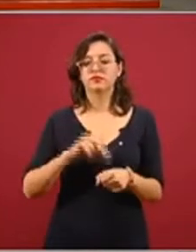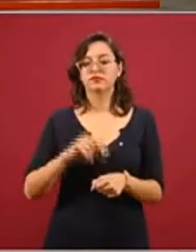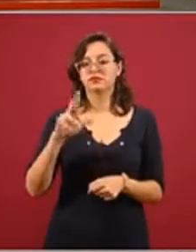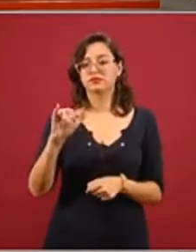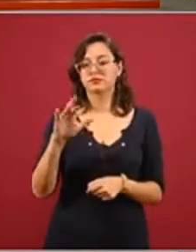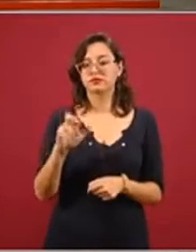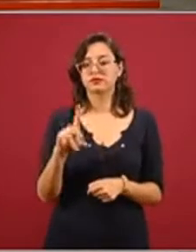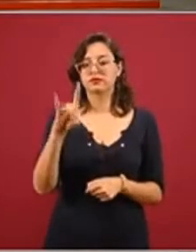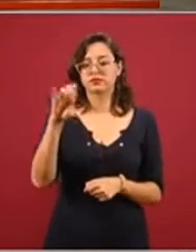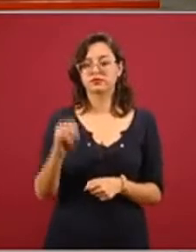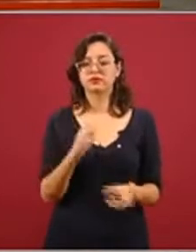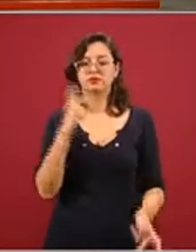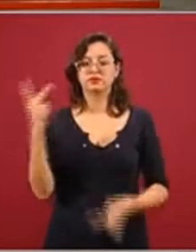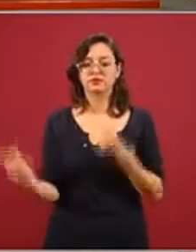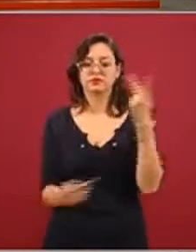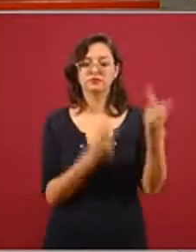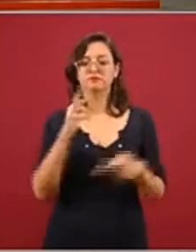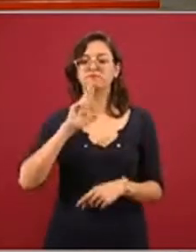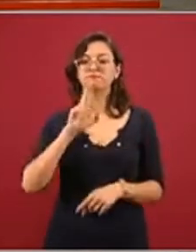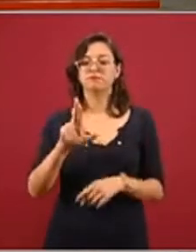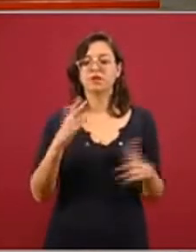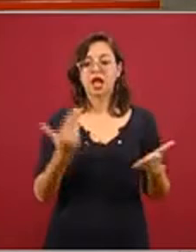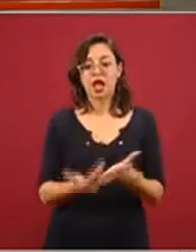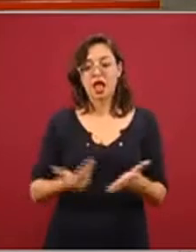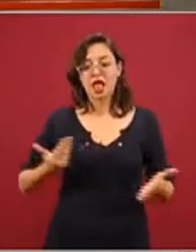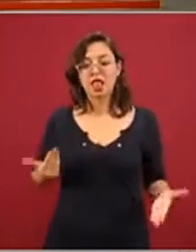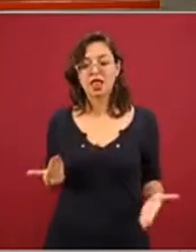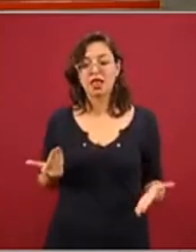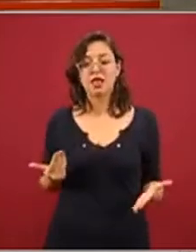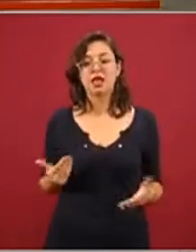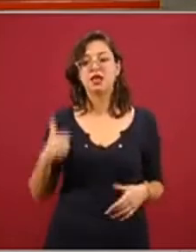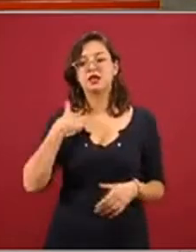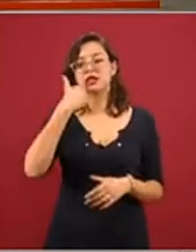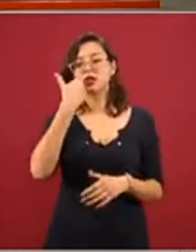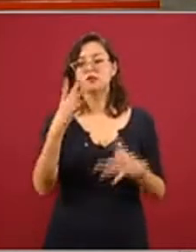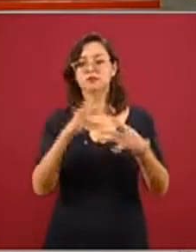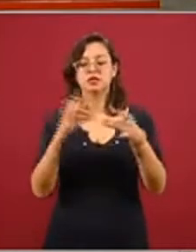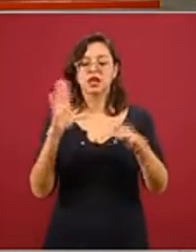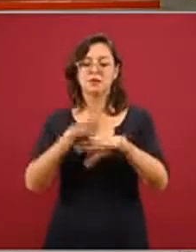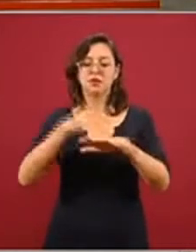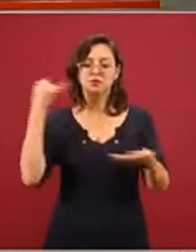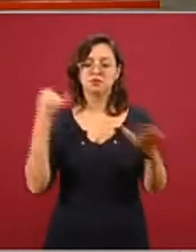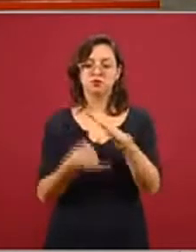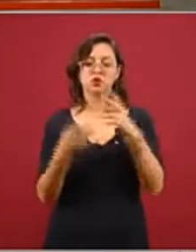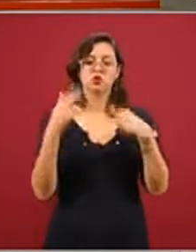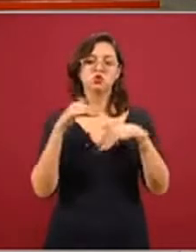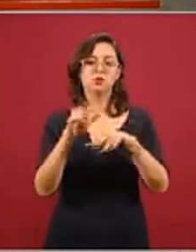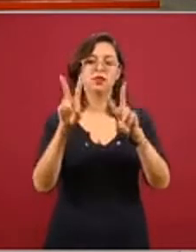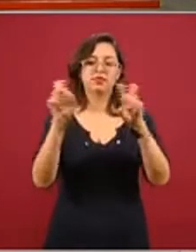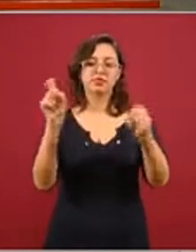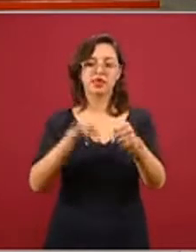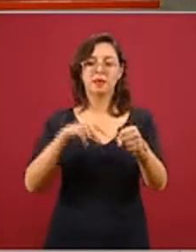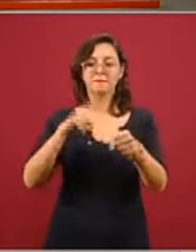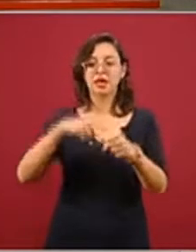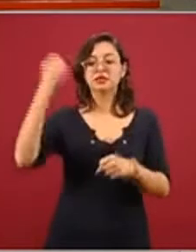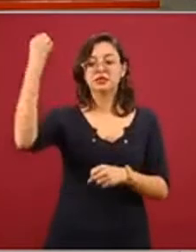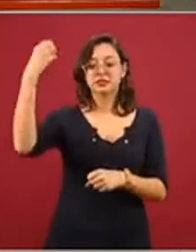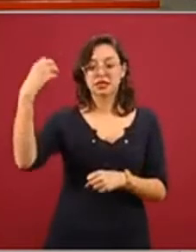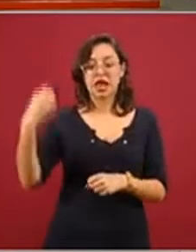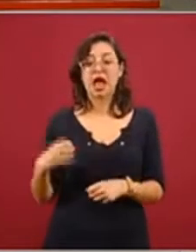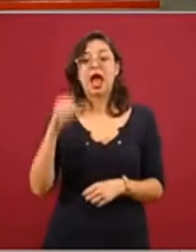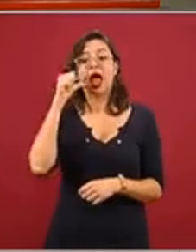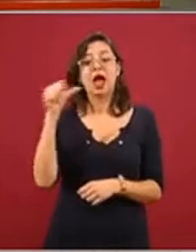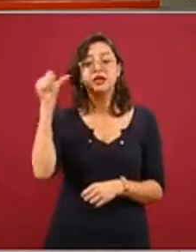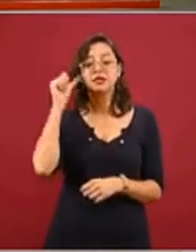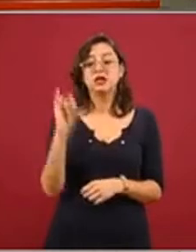Antes de pasar a preguntas y respuestas, comentar sobre el semáforo. Esta semana, ayer, concretamente